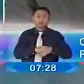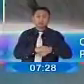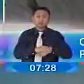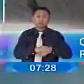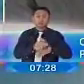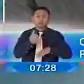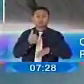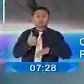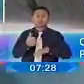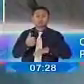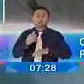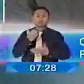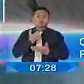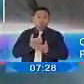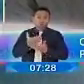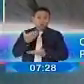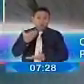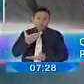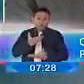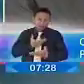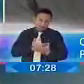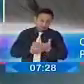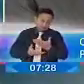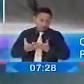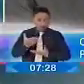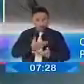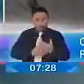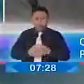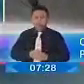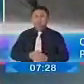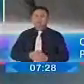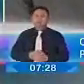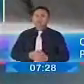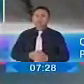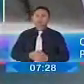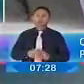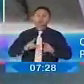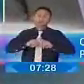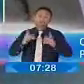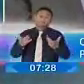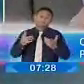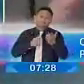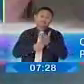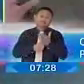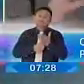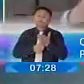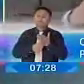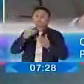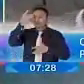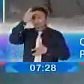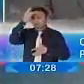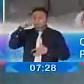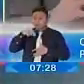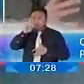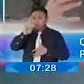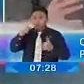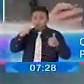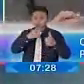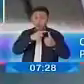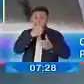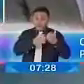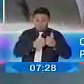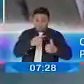propio dinamismo de la economía afectados por la pandemia del COVID. Pero sin duda, ministro Ontaneda, la pandemia es un factor nada más